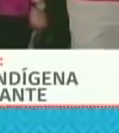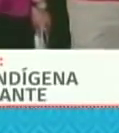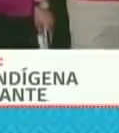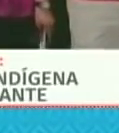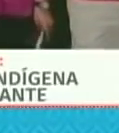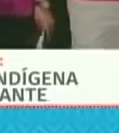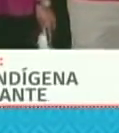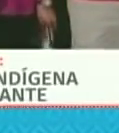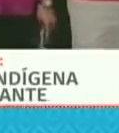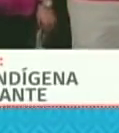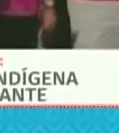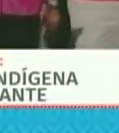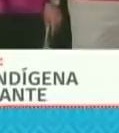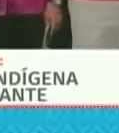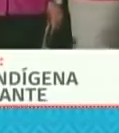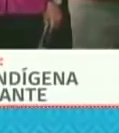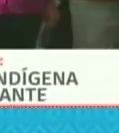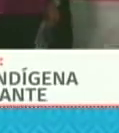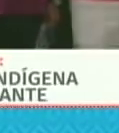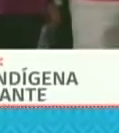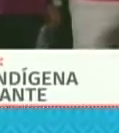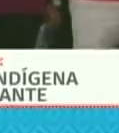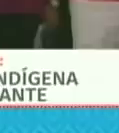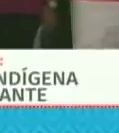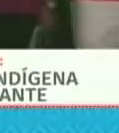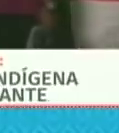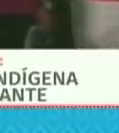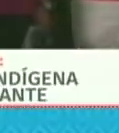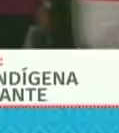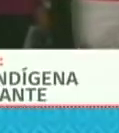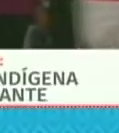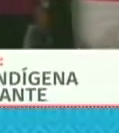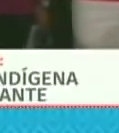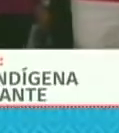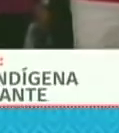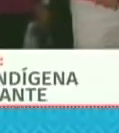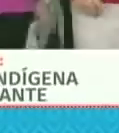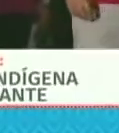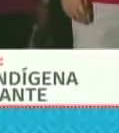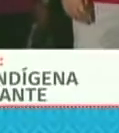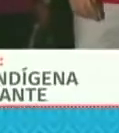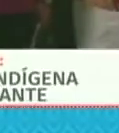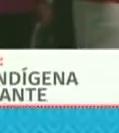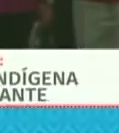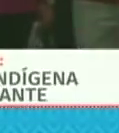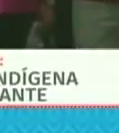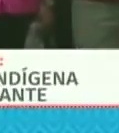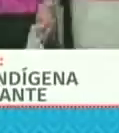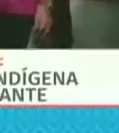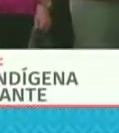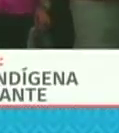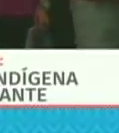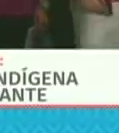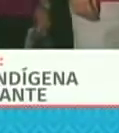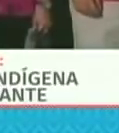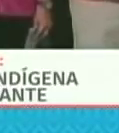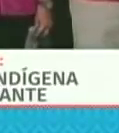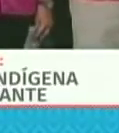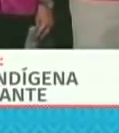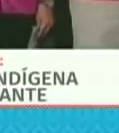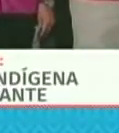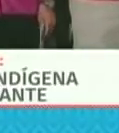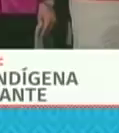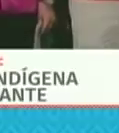allá, dirigiendo. Allá se encuentra acompañada del compañero Eduardo Piñate, ministro